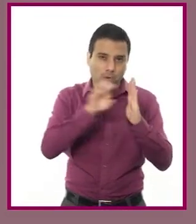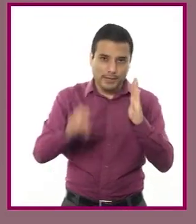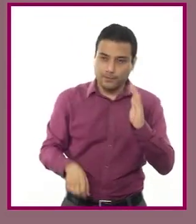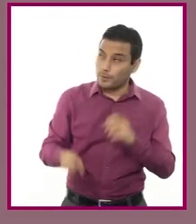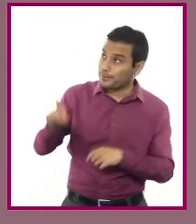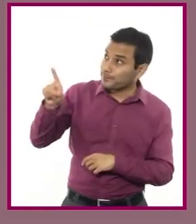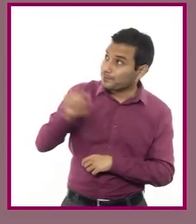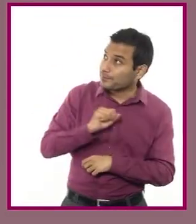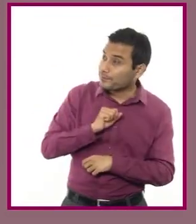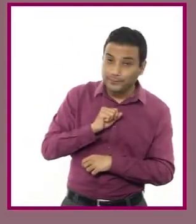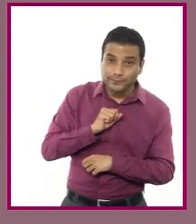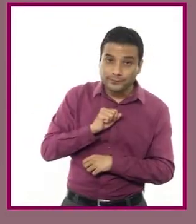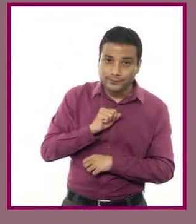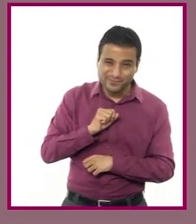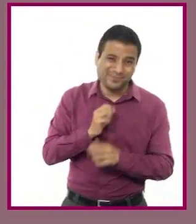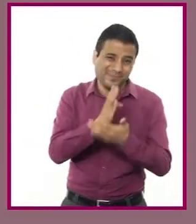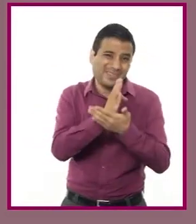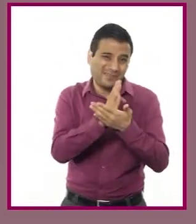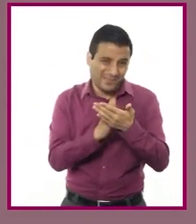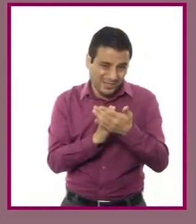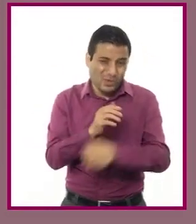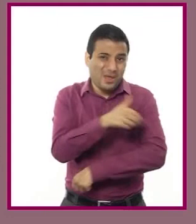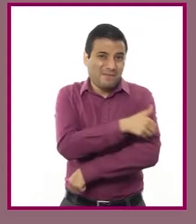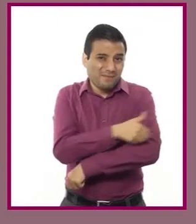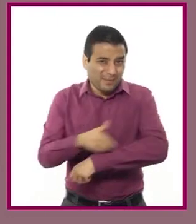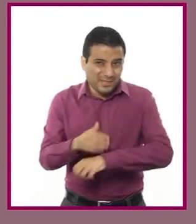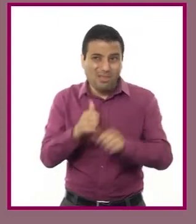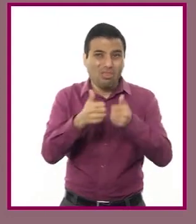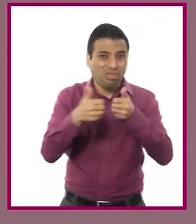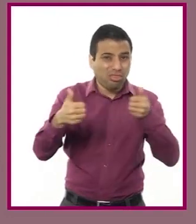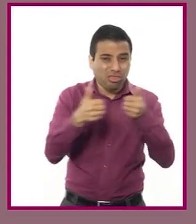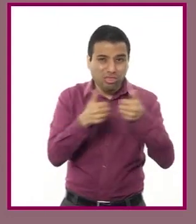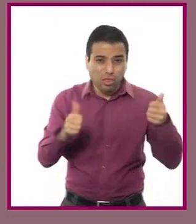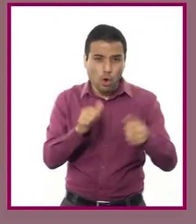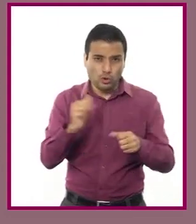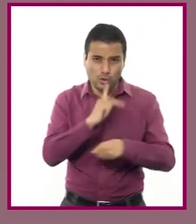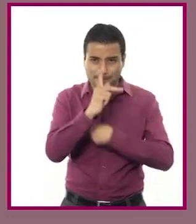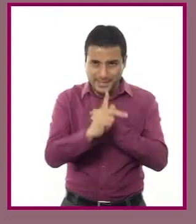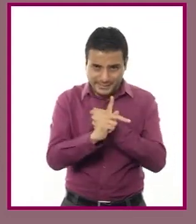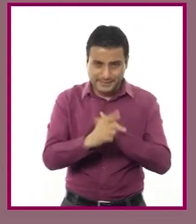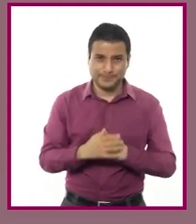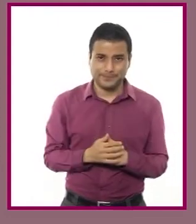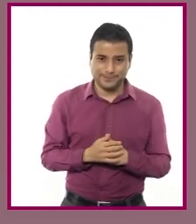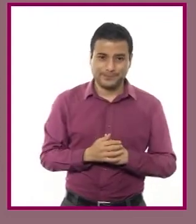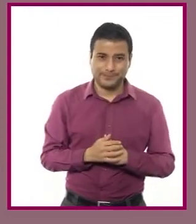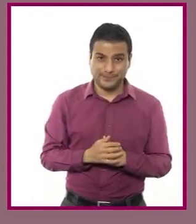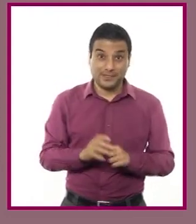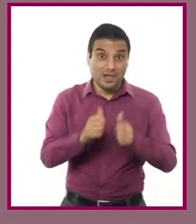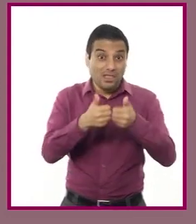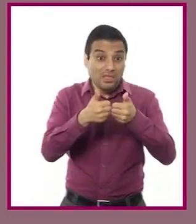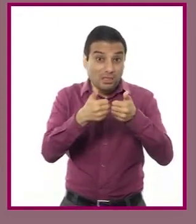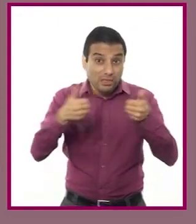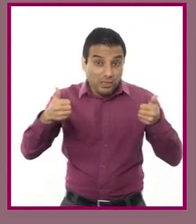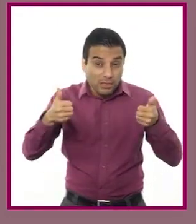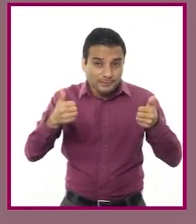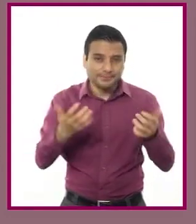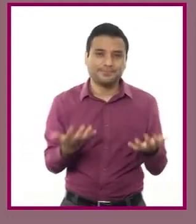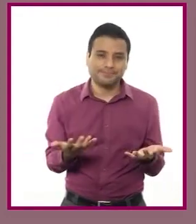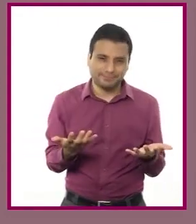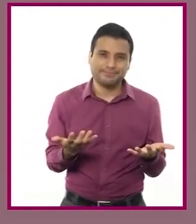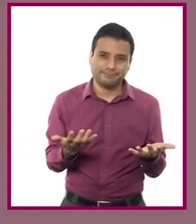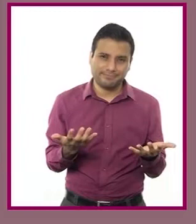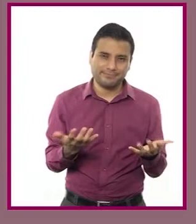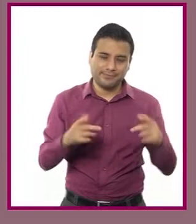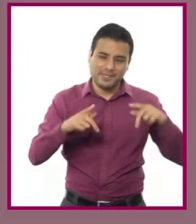población fue separada y las familias divididas o dispersadas. Hubo otros países en los que la división significó también la separación